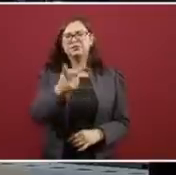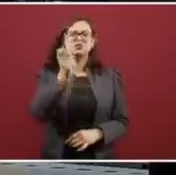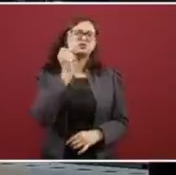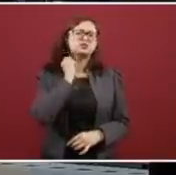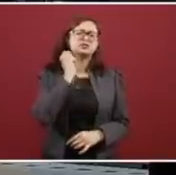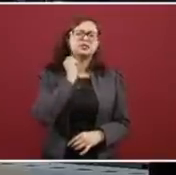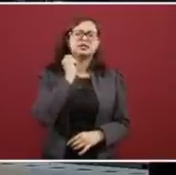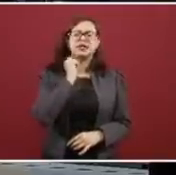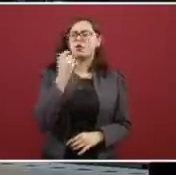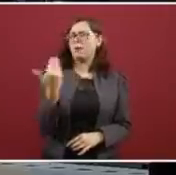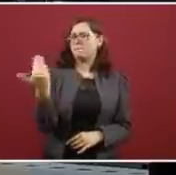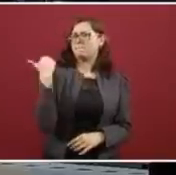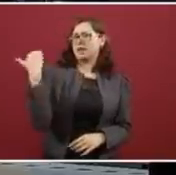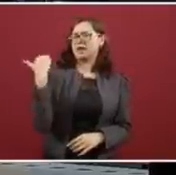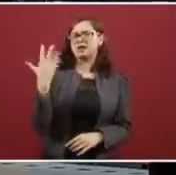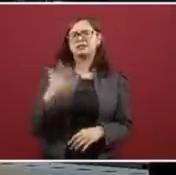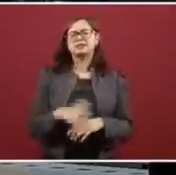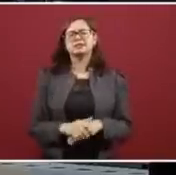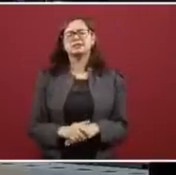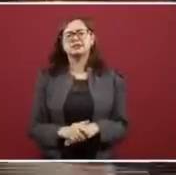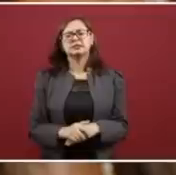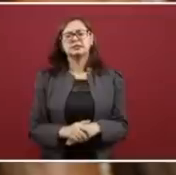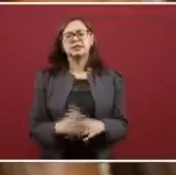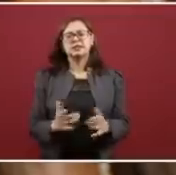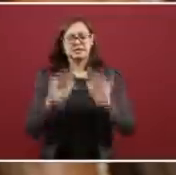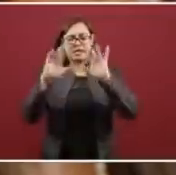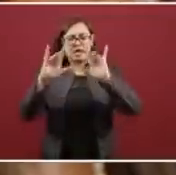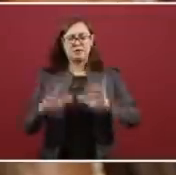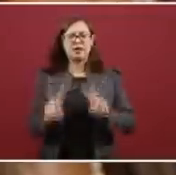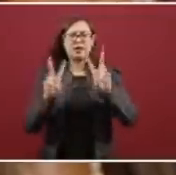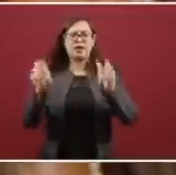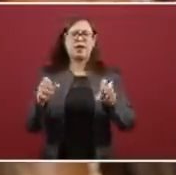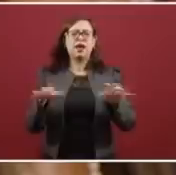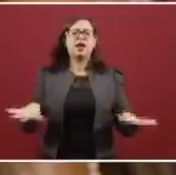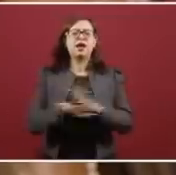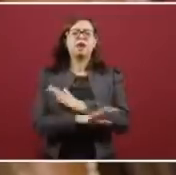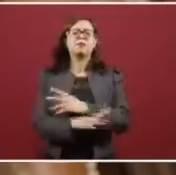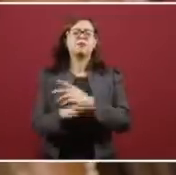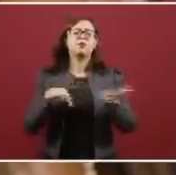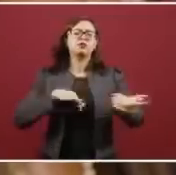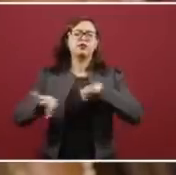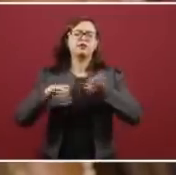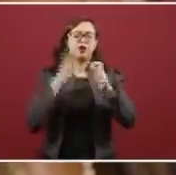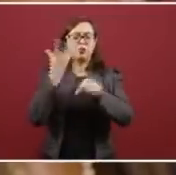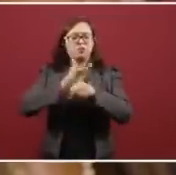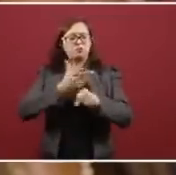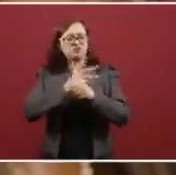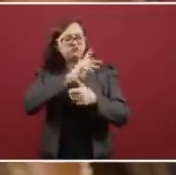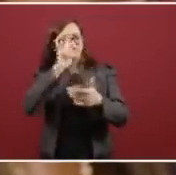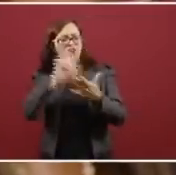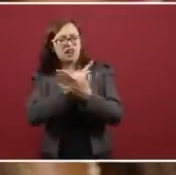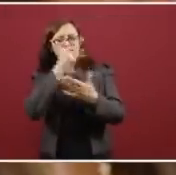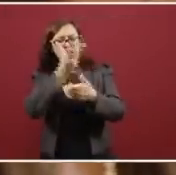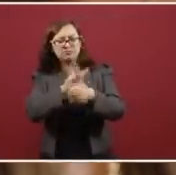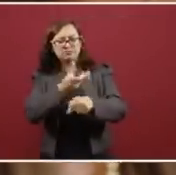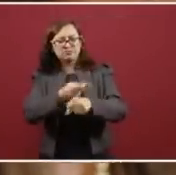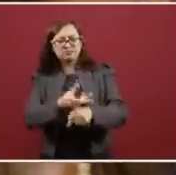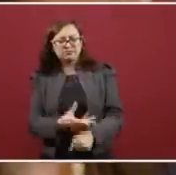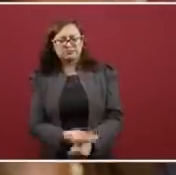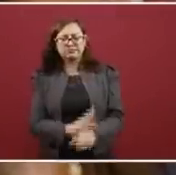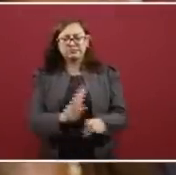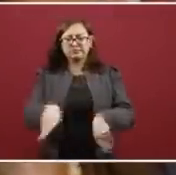recibió hace un par de días la minuta de la reforma laboral y los legisladores prevén que esta